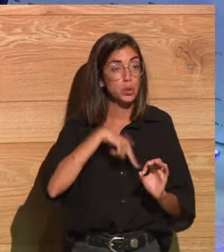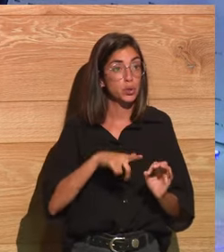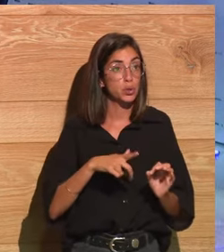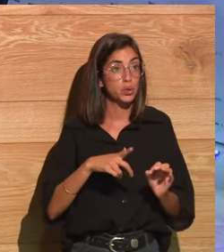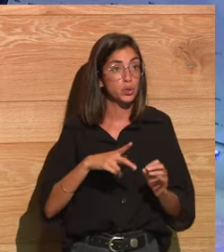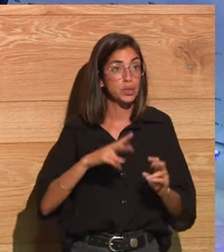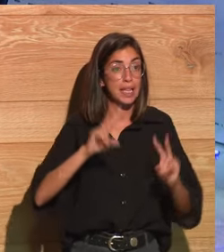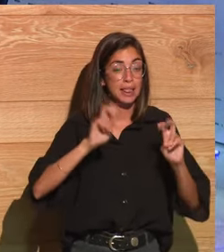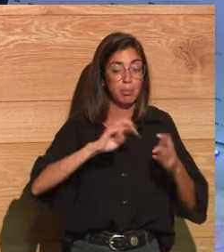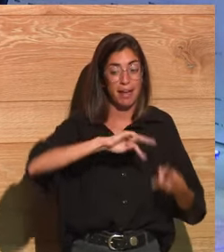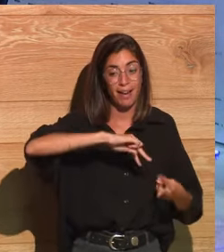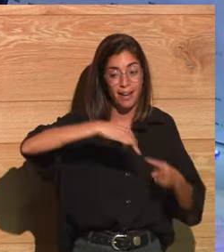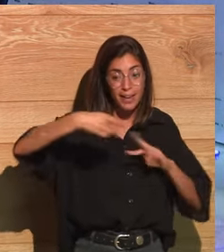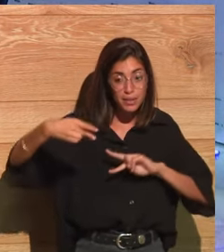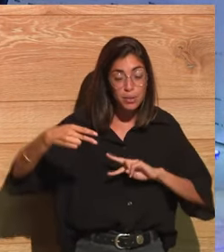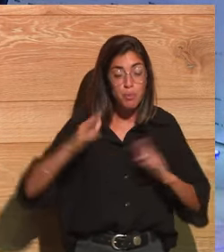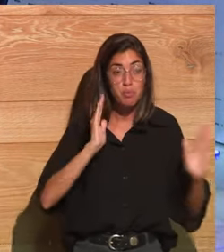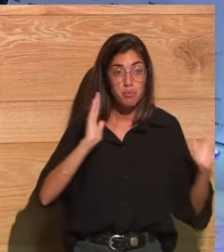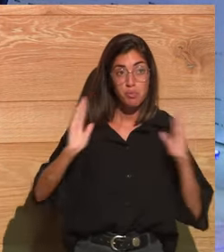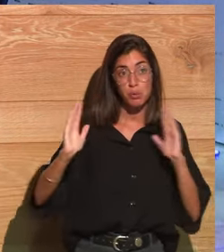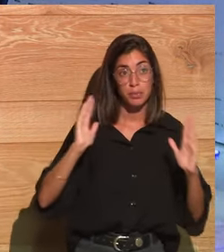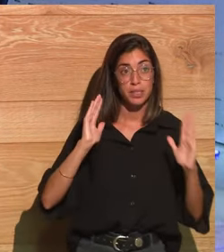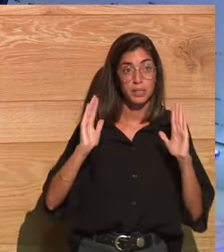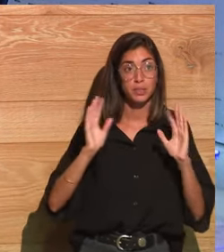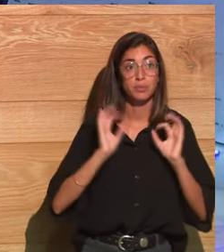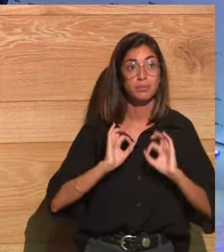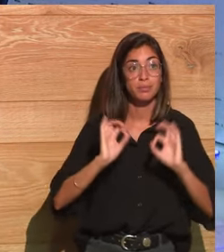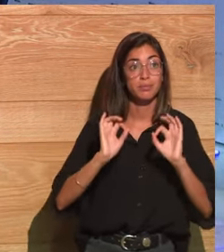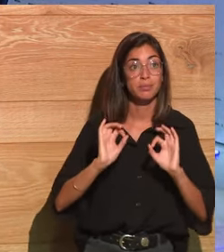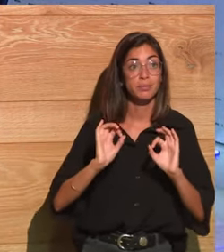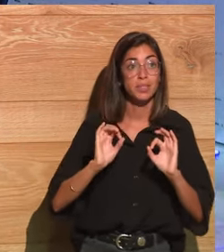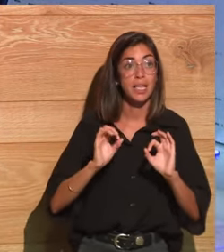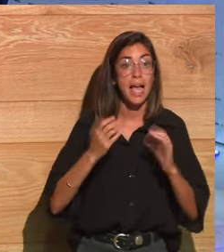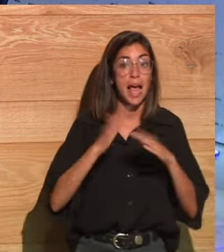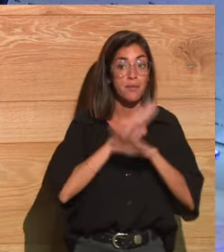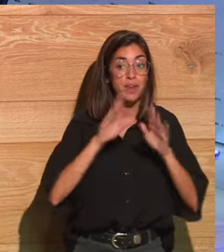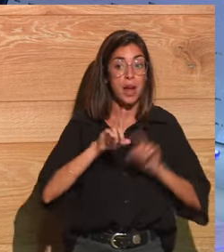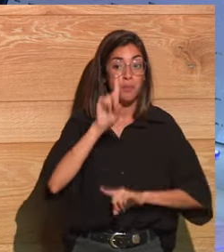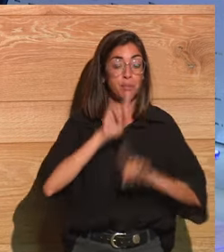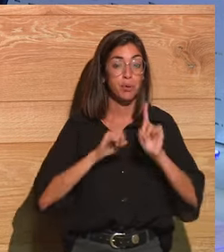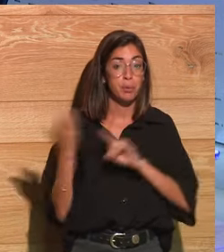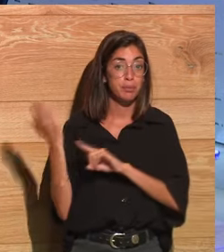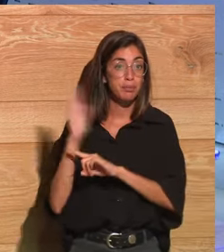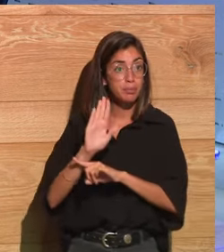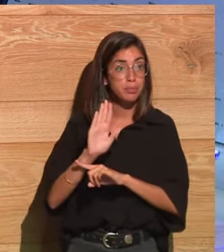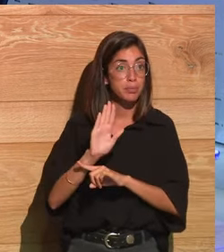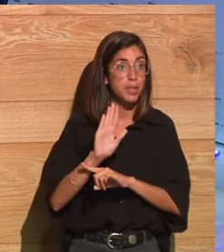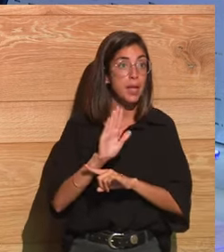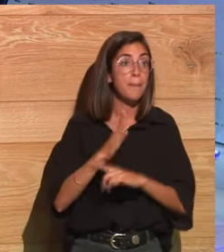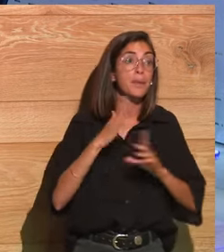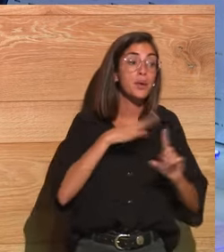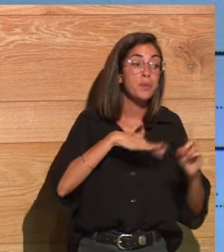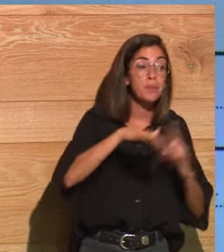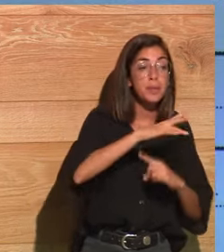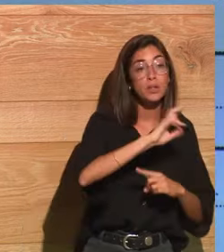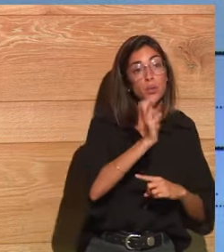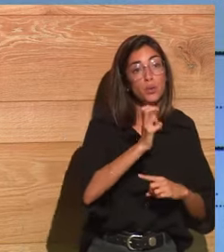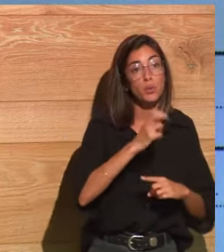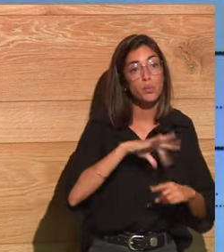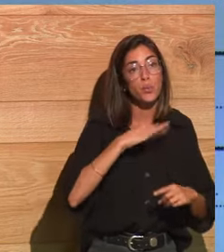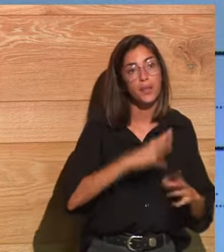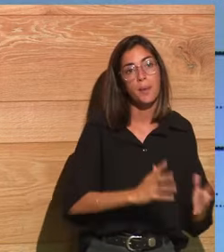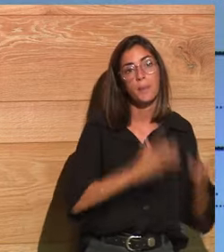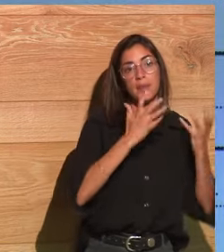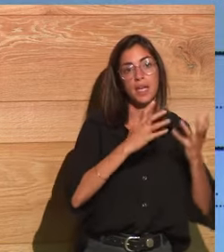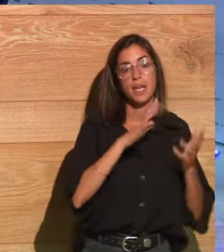incluso genéticamente en un momento determinado puede representar un problema, en otro ambiente diferente puede presentar una ventaja. Y el libro pues pone muchos ejemplos